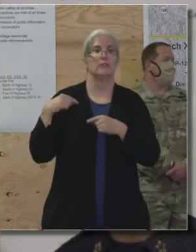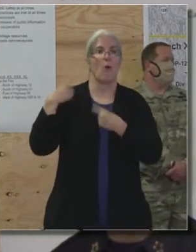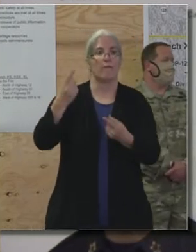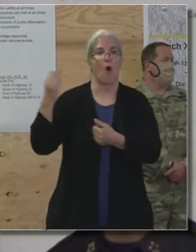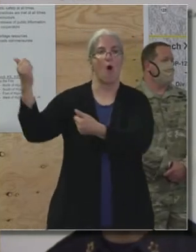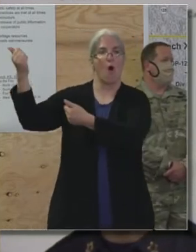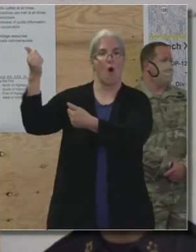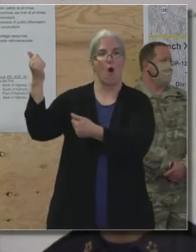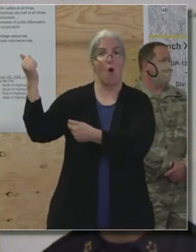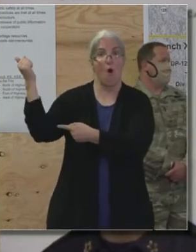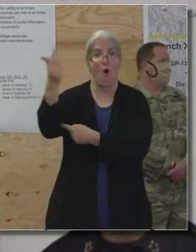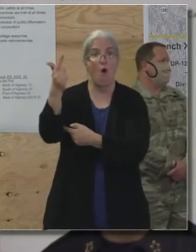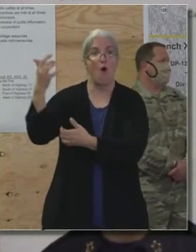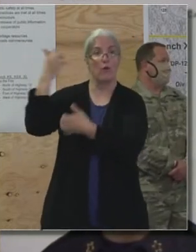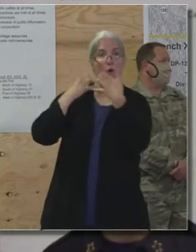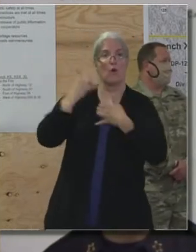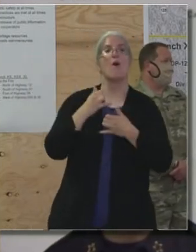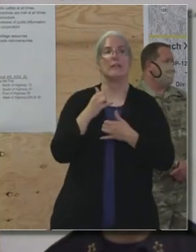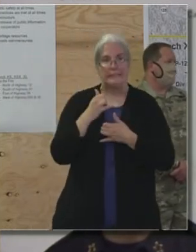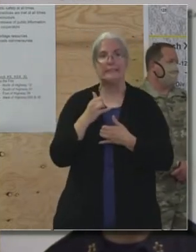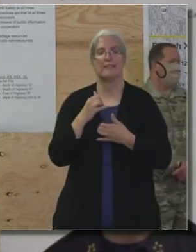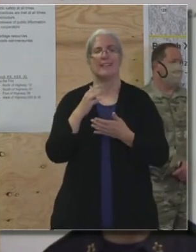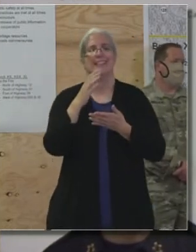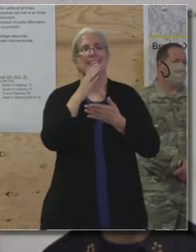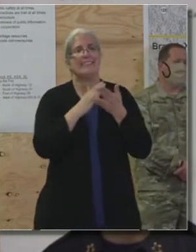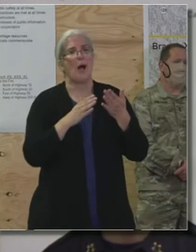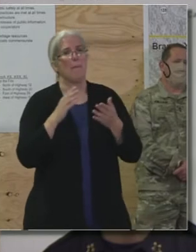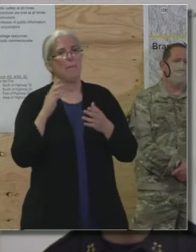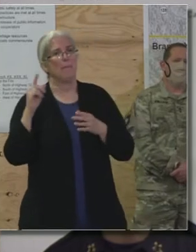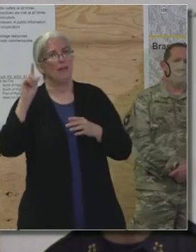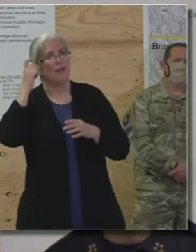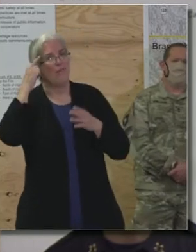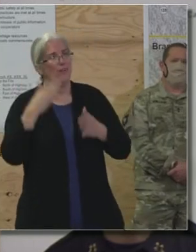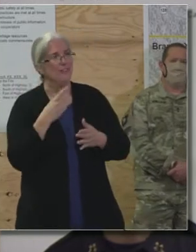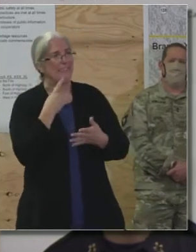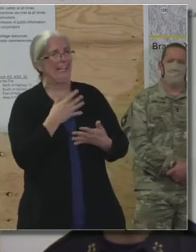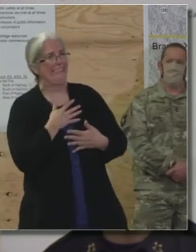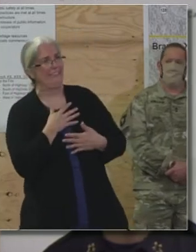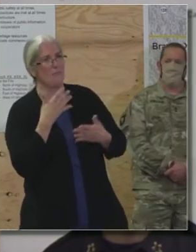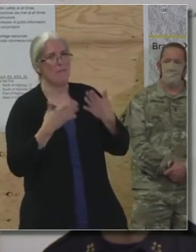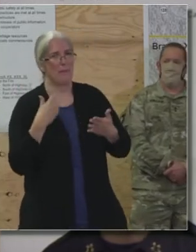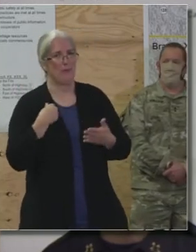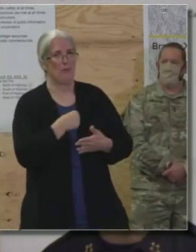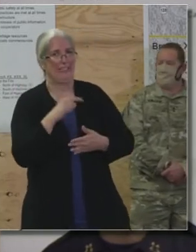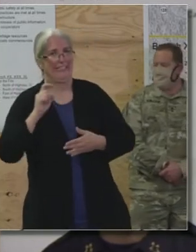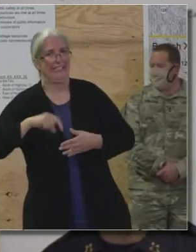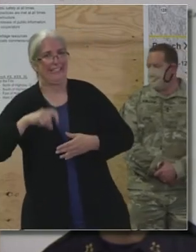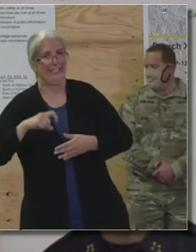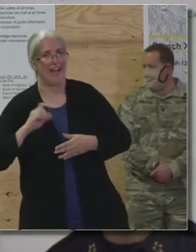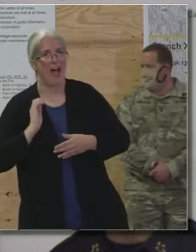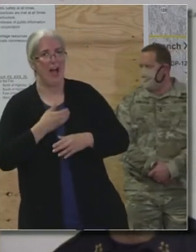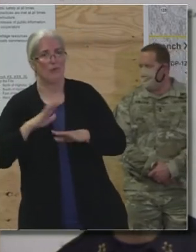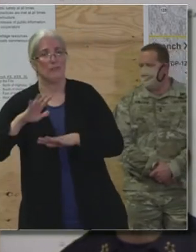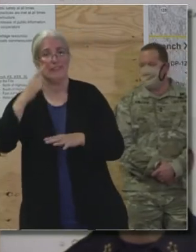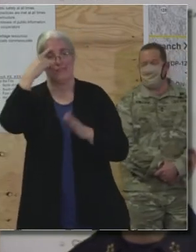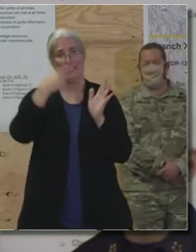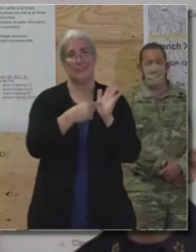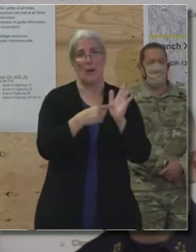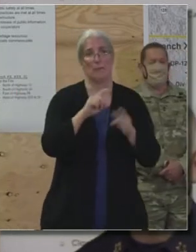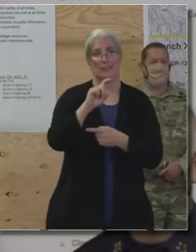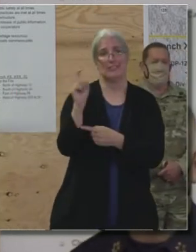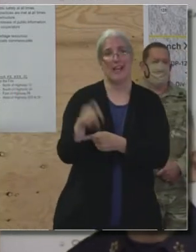algunos han expresado preocupación sobre sus propias condiciones particularmente en la costa del golfo